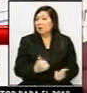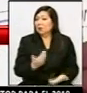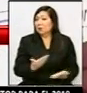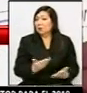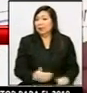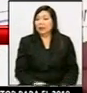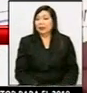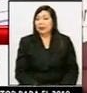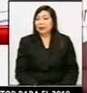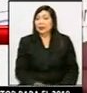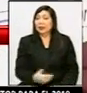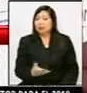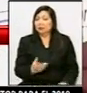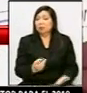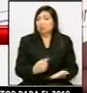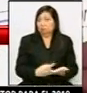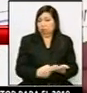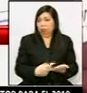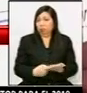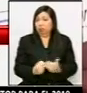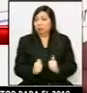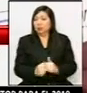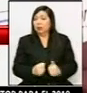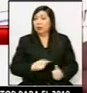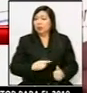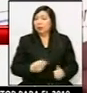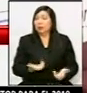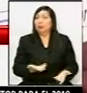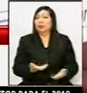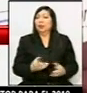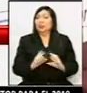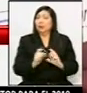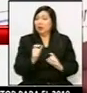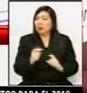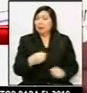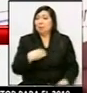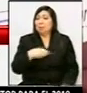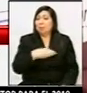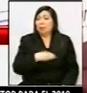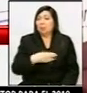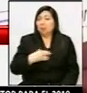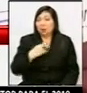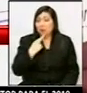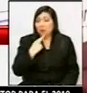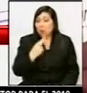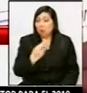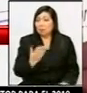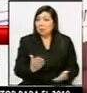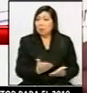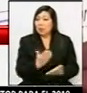que hay consenso de tanto autoridades, congresistas, ministros, para poder resolver el problema.